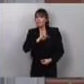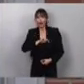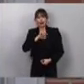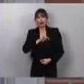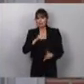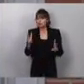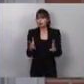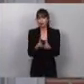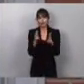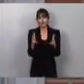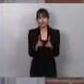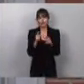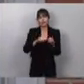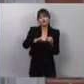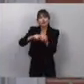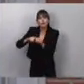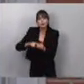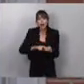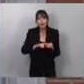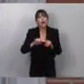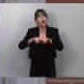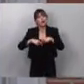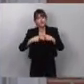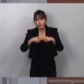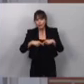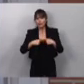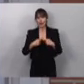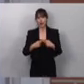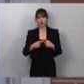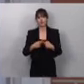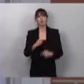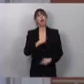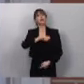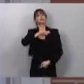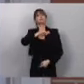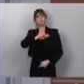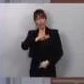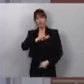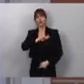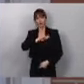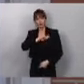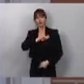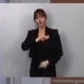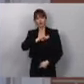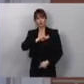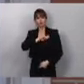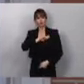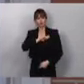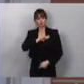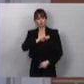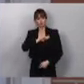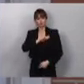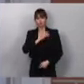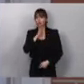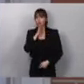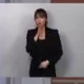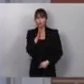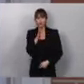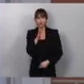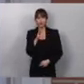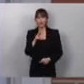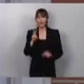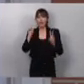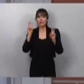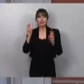sociedad solidaria y familiar como es la española porque esto no es una